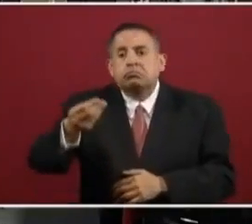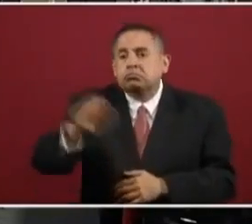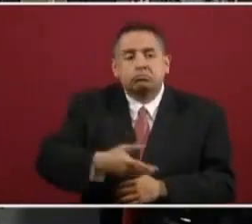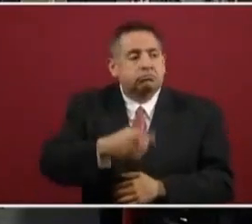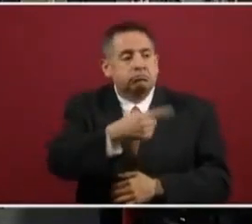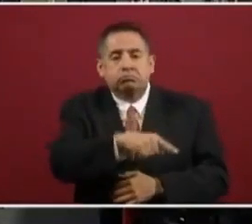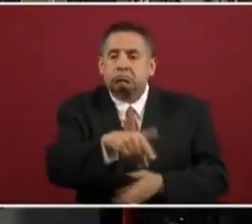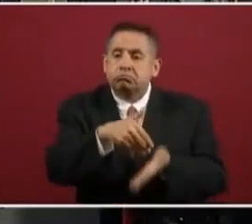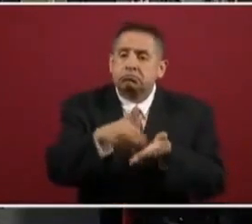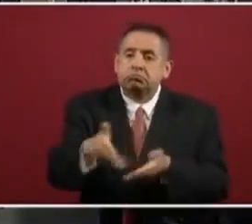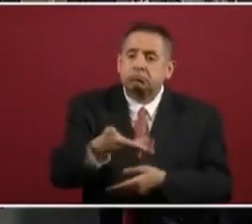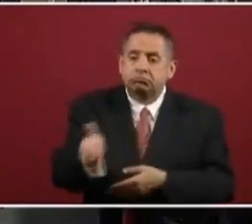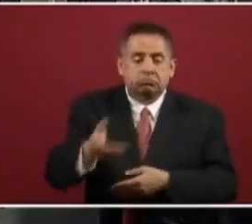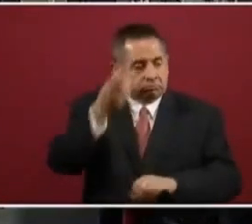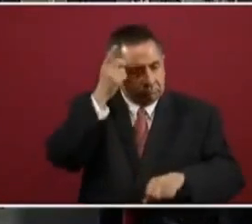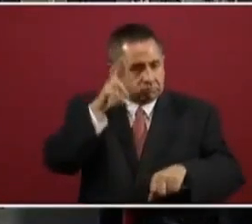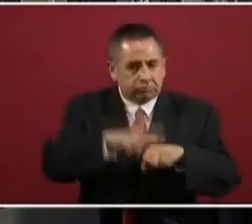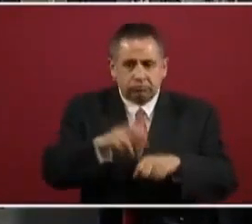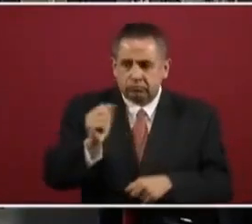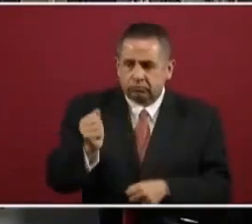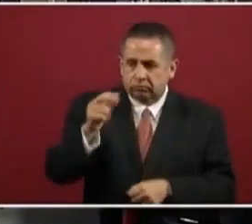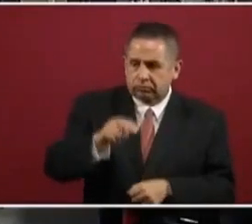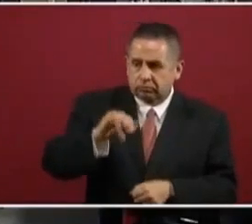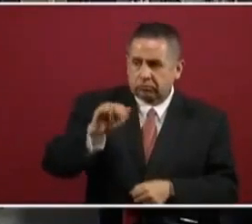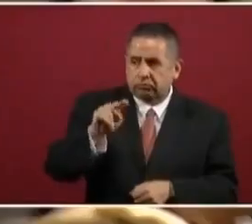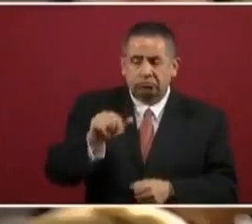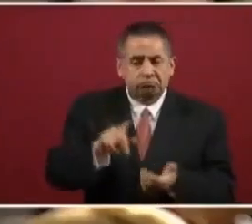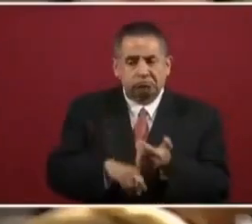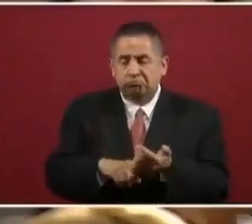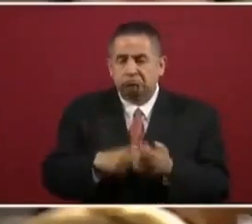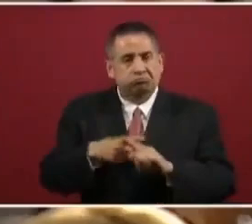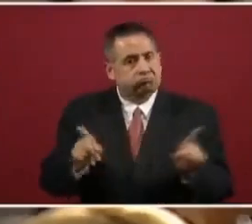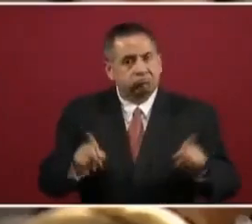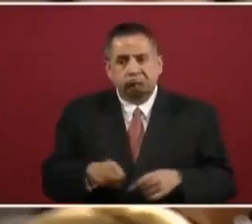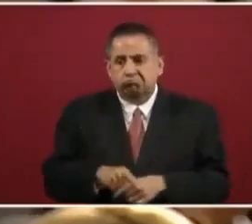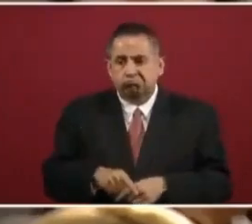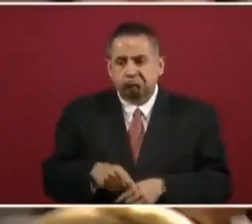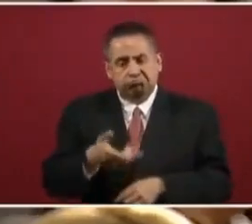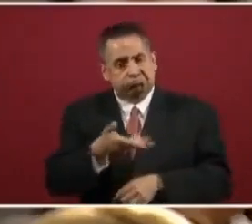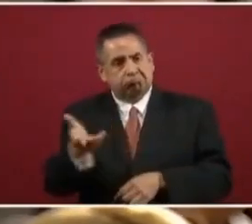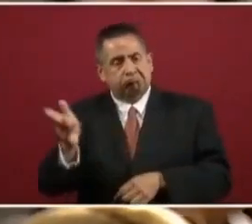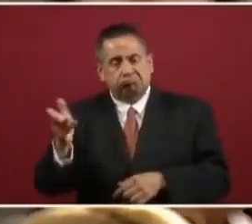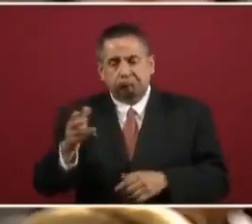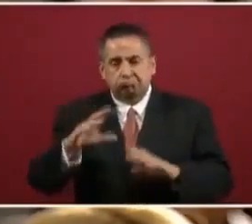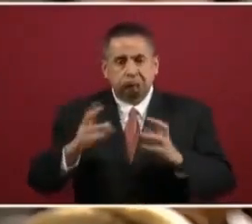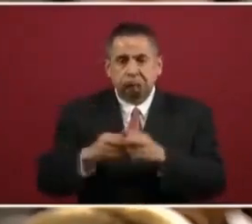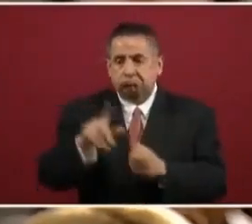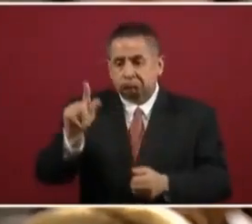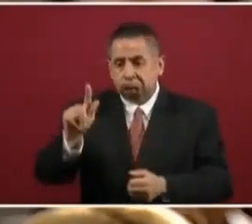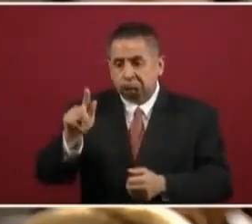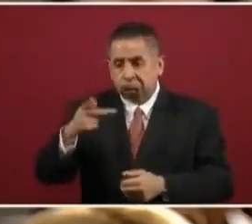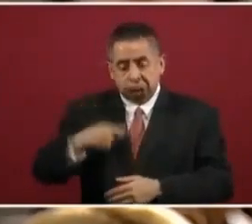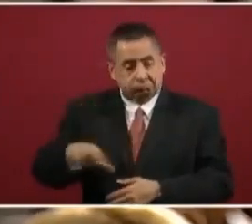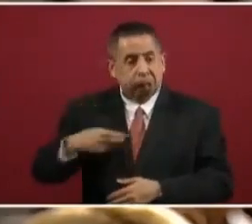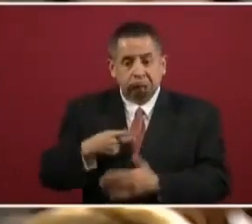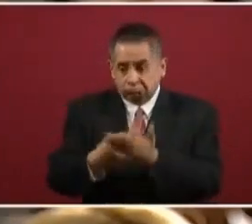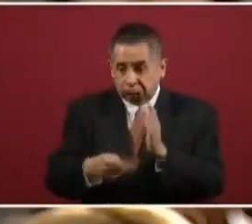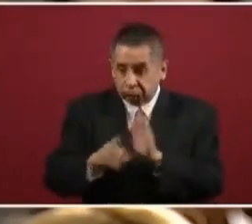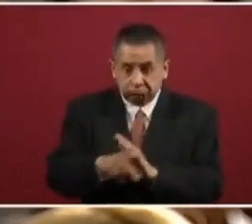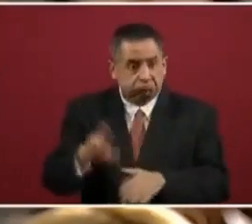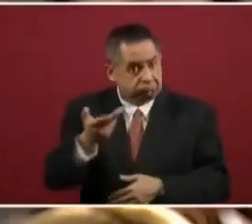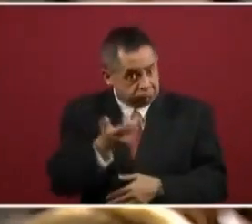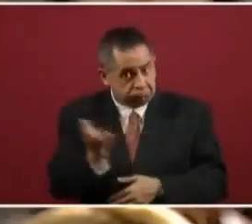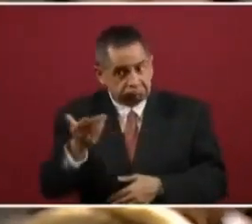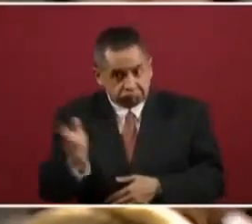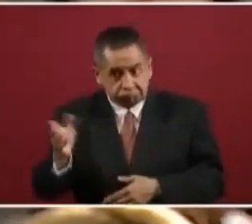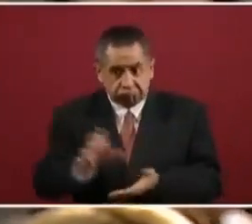este la directora San Juana Martínez hizo todo lo contrario y ya van más de 70 de este caso que que